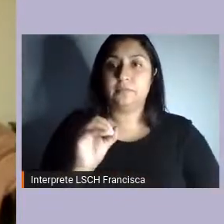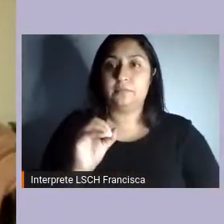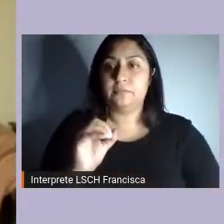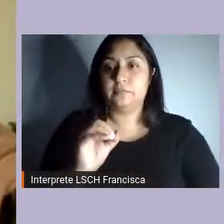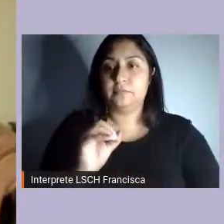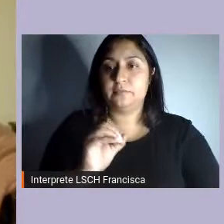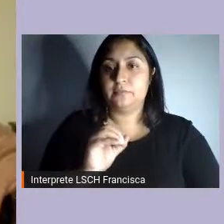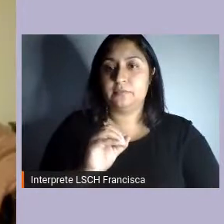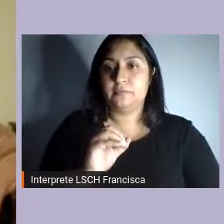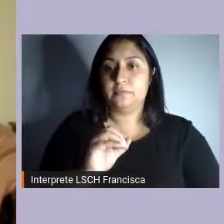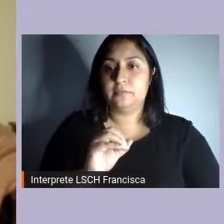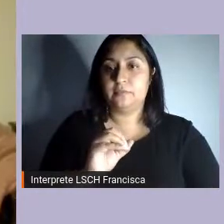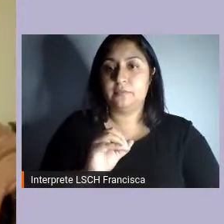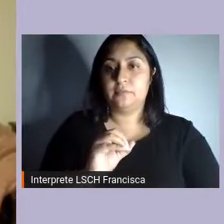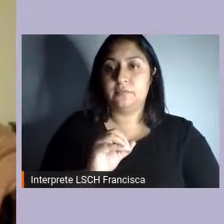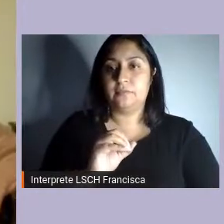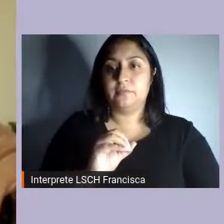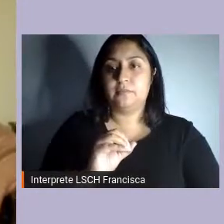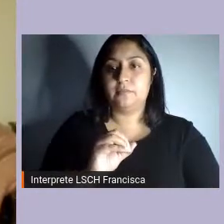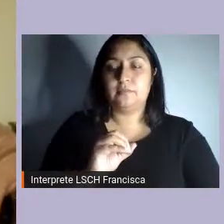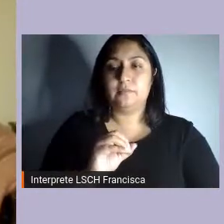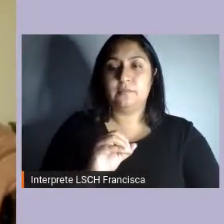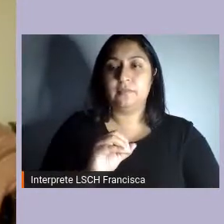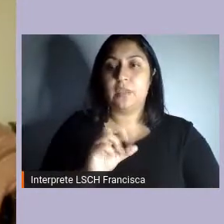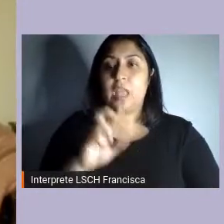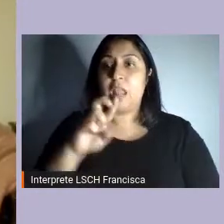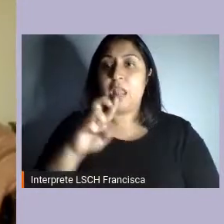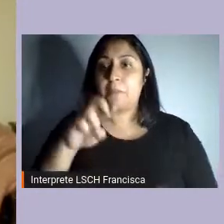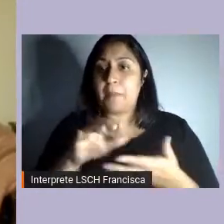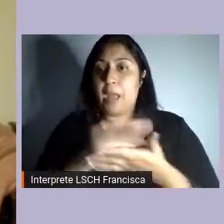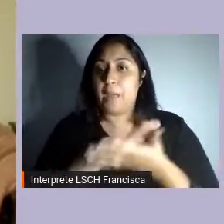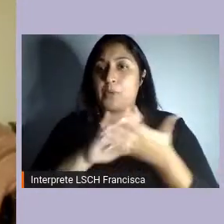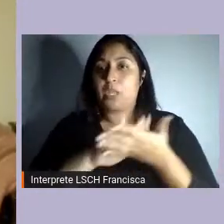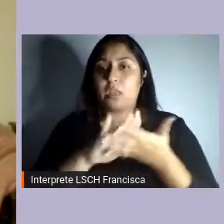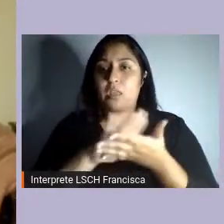una referencia al papá, por ejemplo,